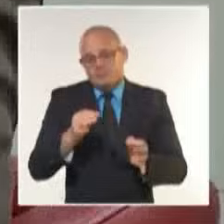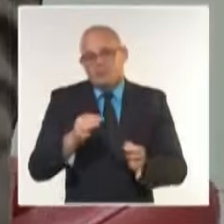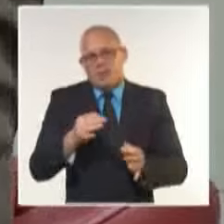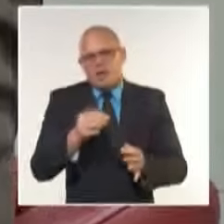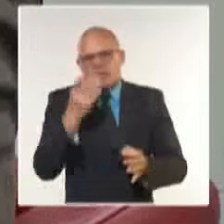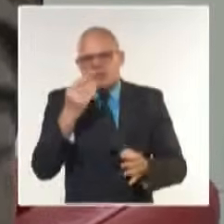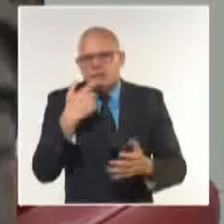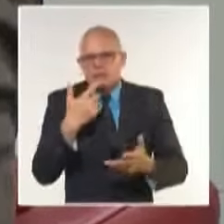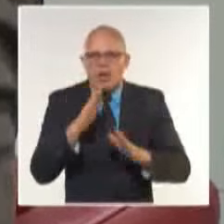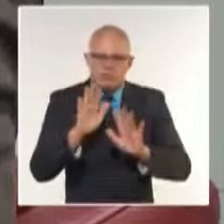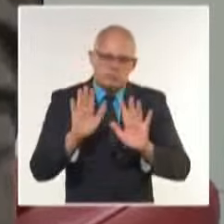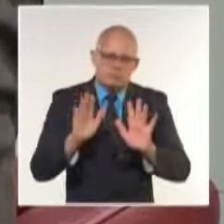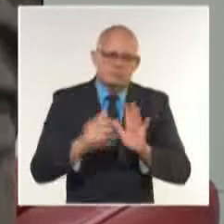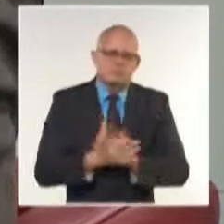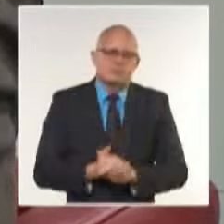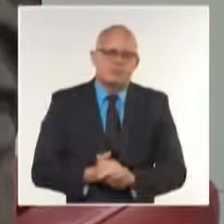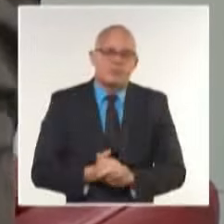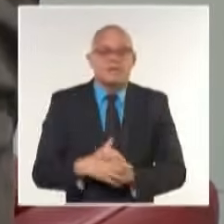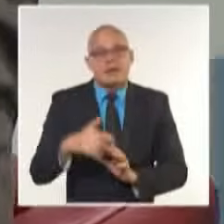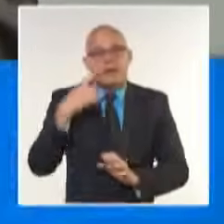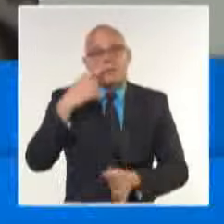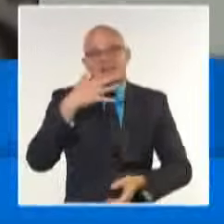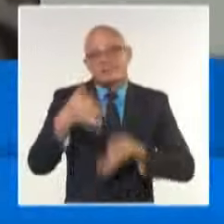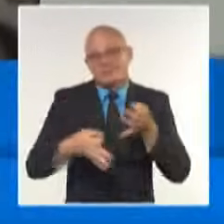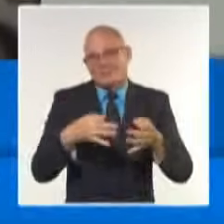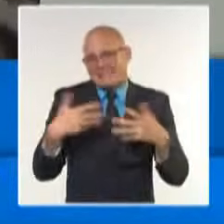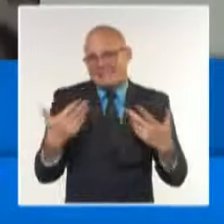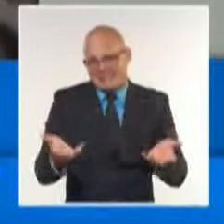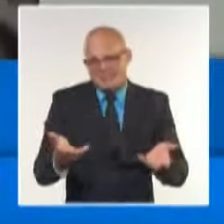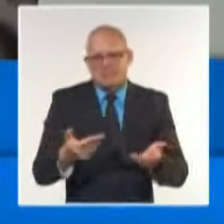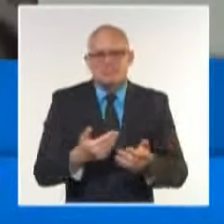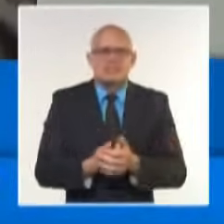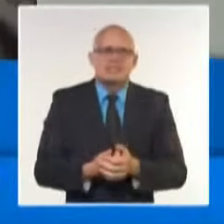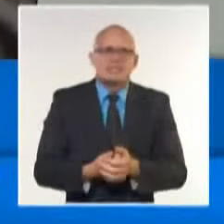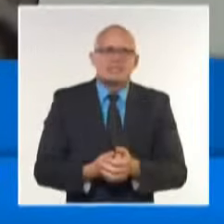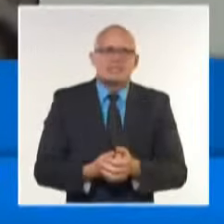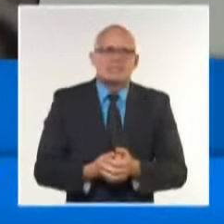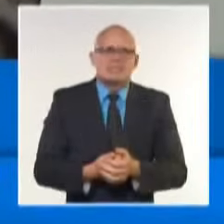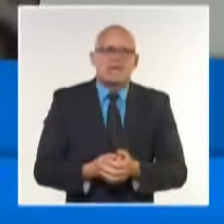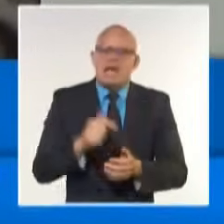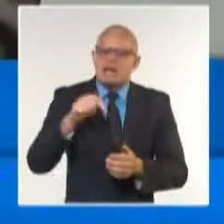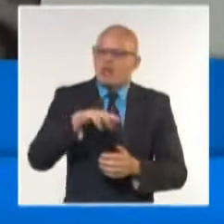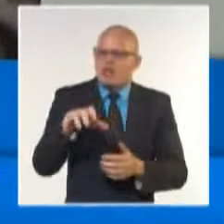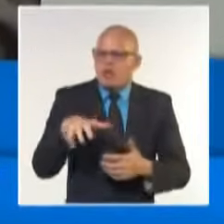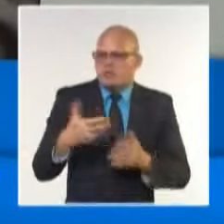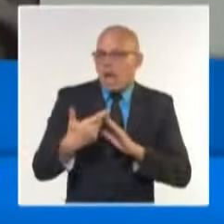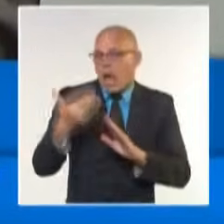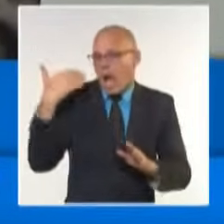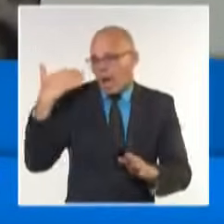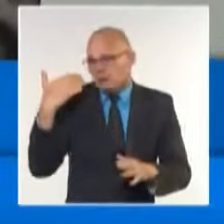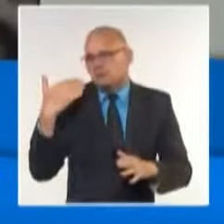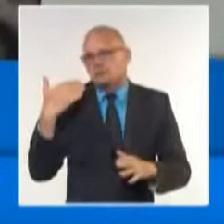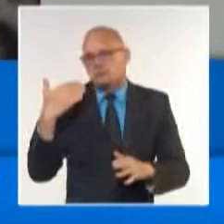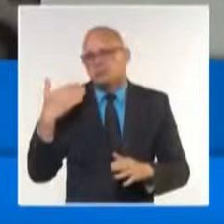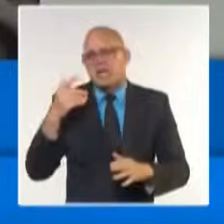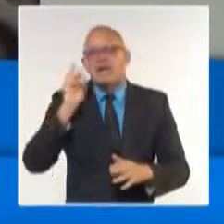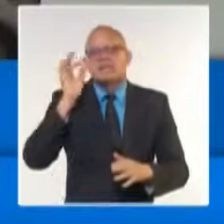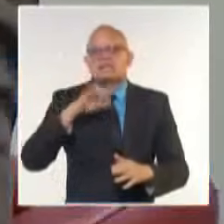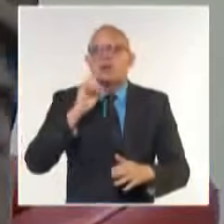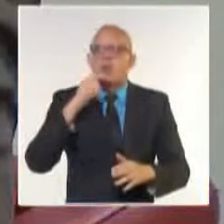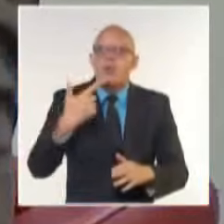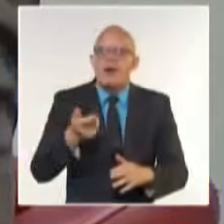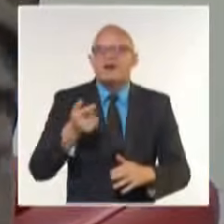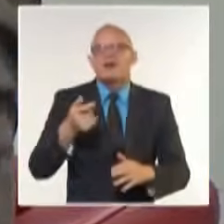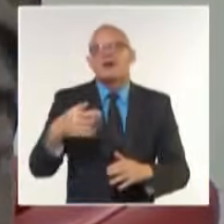se trata. Primero decir que este caso se detectó en una verificación fiscal por la Fiscalía Municipal de